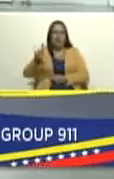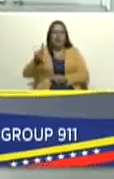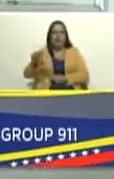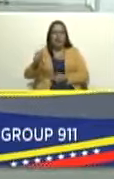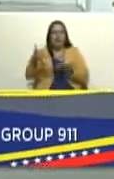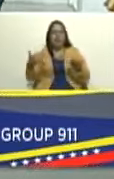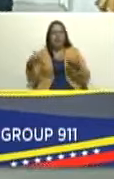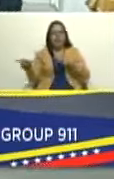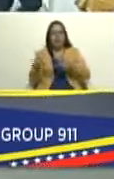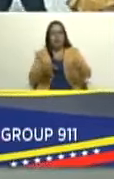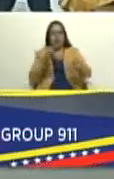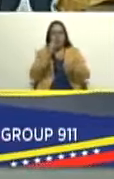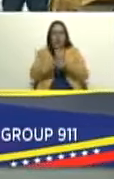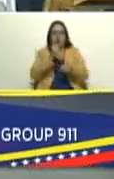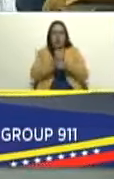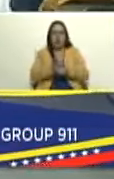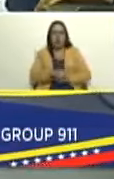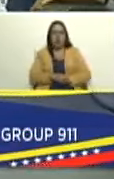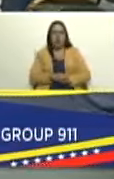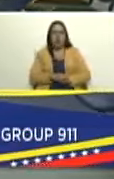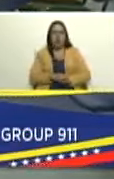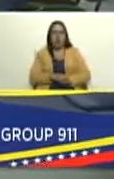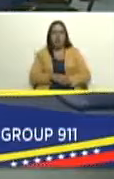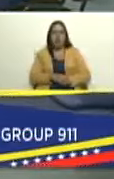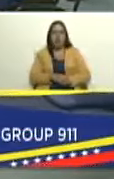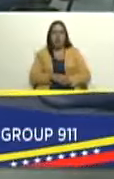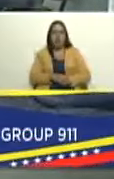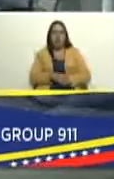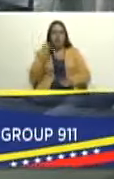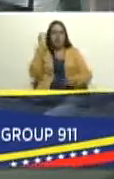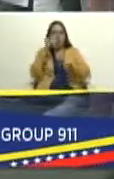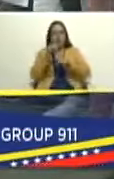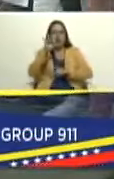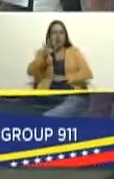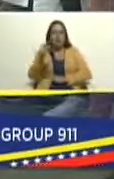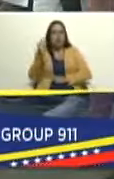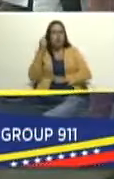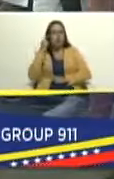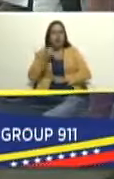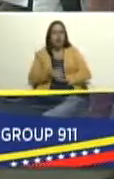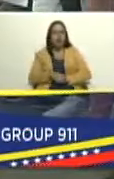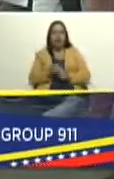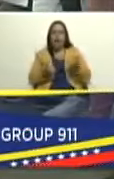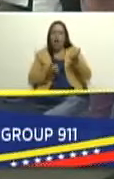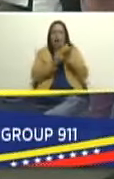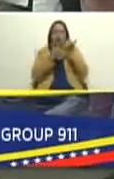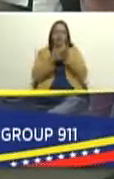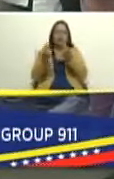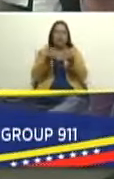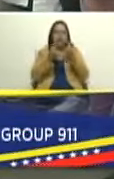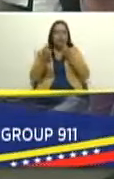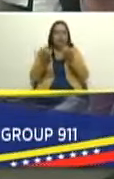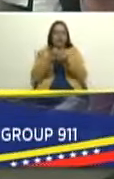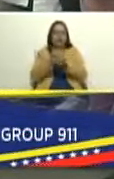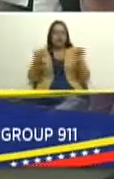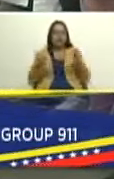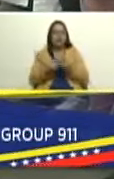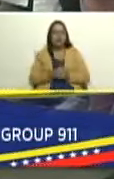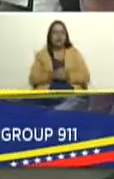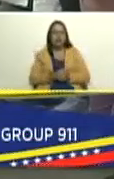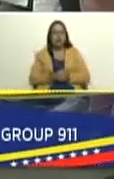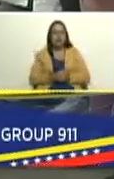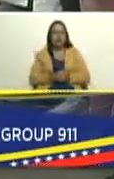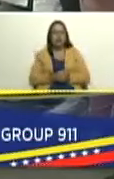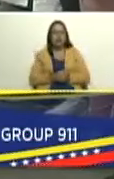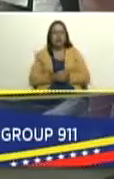están trabajando, ya el vértice 3 de Mujer Sujeto Económico Independiente se convierte